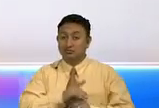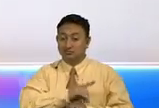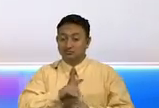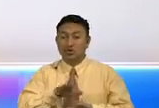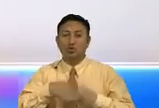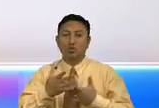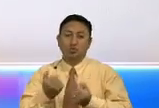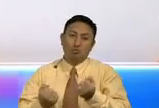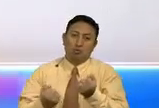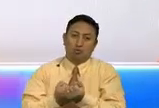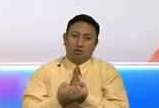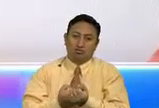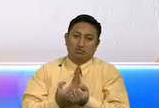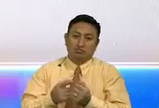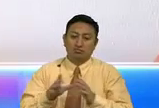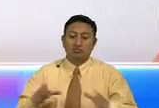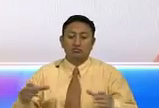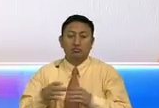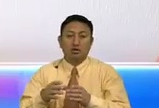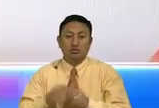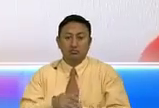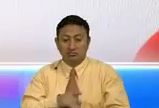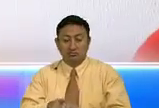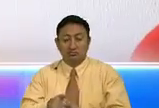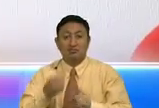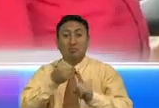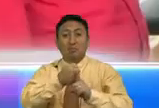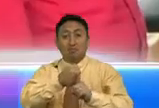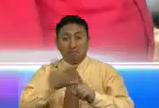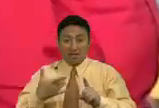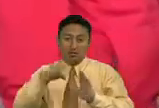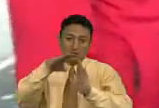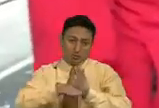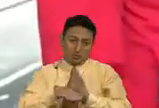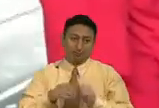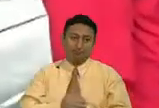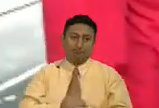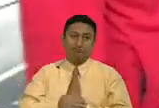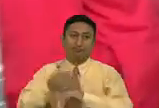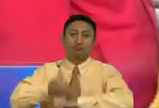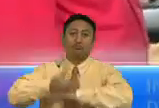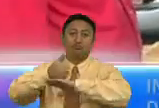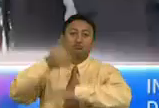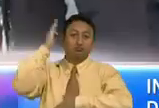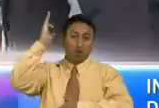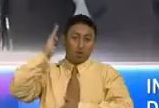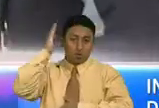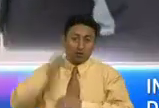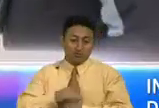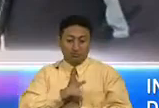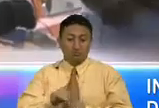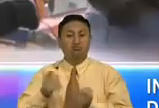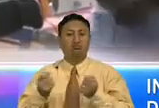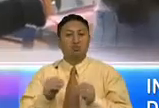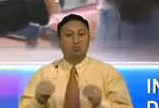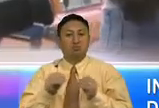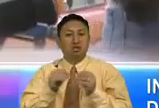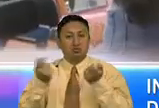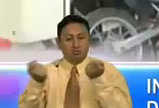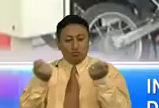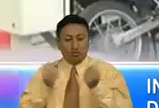compensación para los sectores para mermar ese impacto que va a tener. El gobernador de la provincia del Carchi afirma que el control debe ser exhaustivo en las